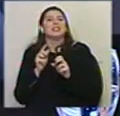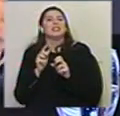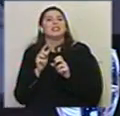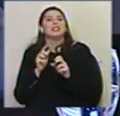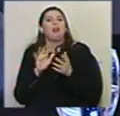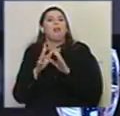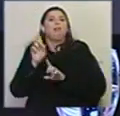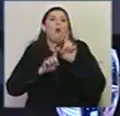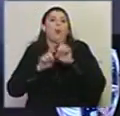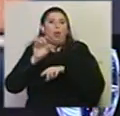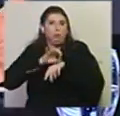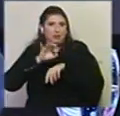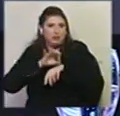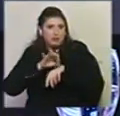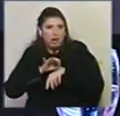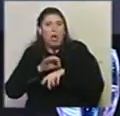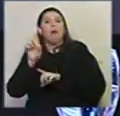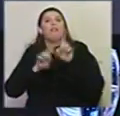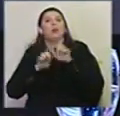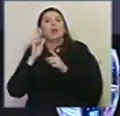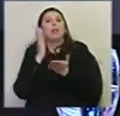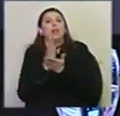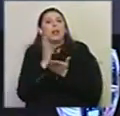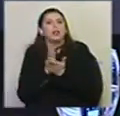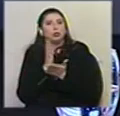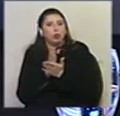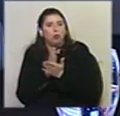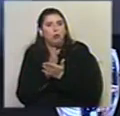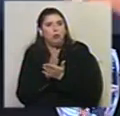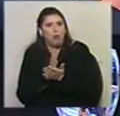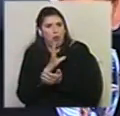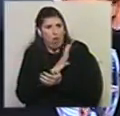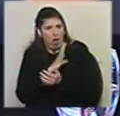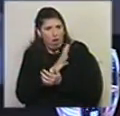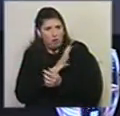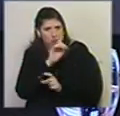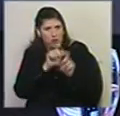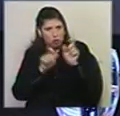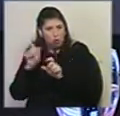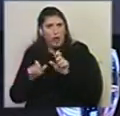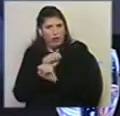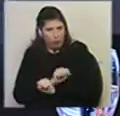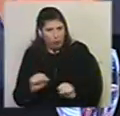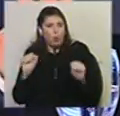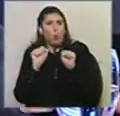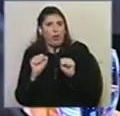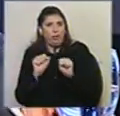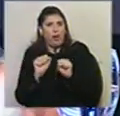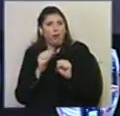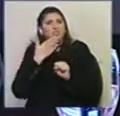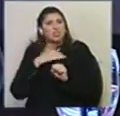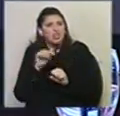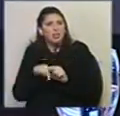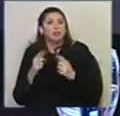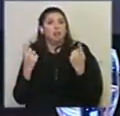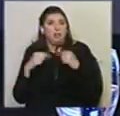la Facultad de Medicina, la Facultad de Derecho, ¿está formando recursos humanos que sean capaces de interpretar este debate? Y que no vayan por el camino de,